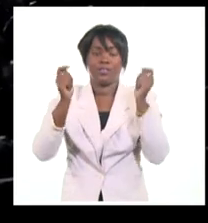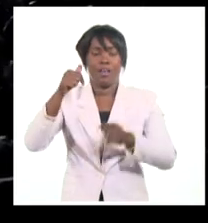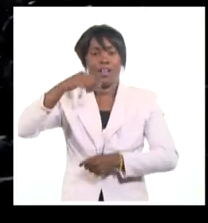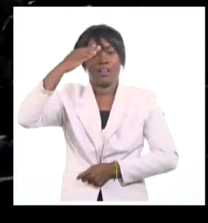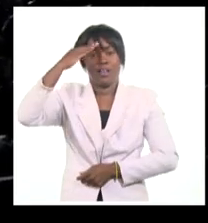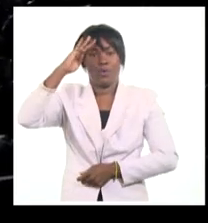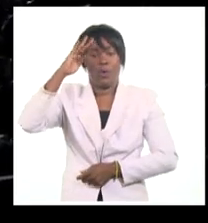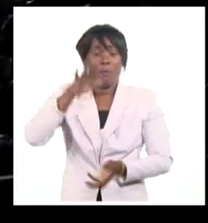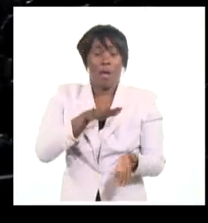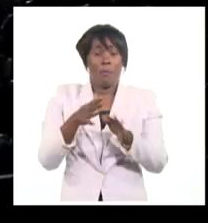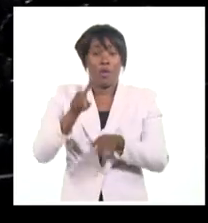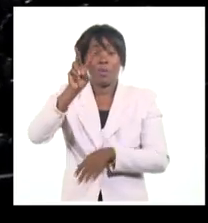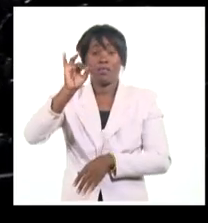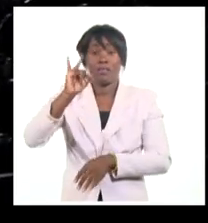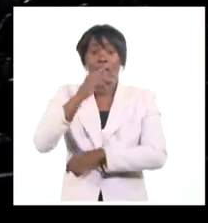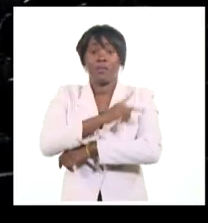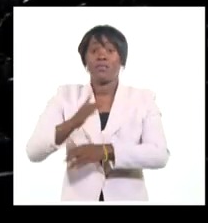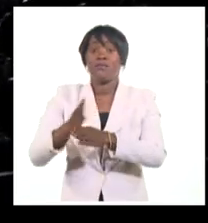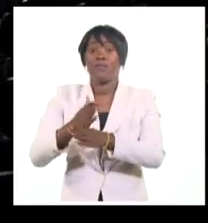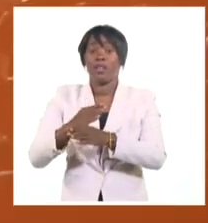de 27 países